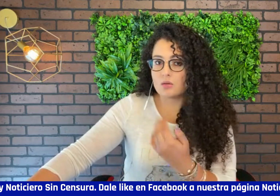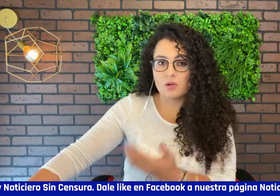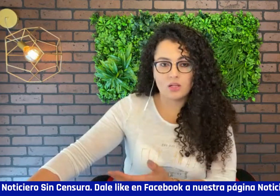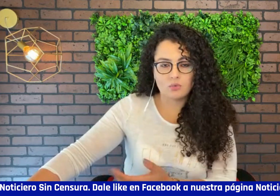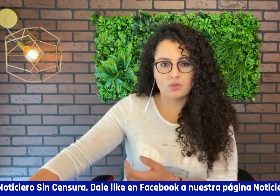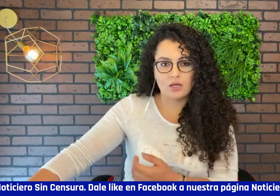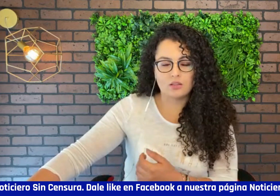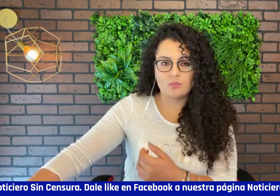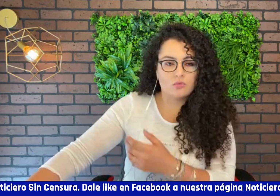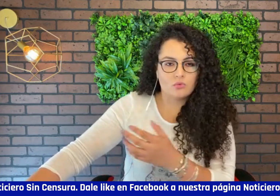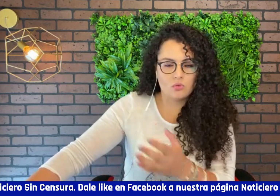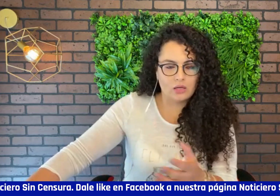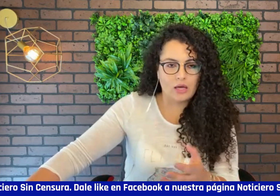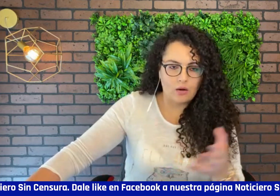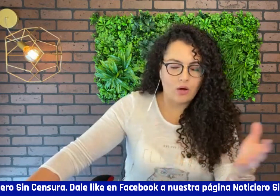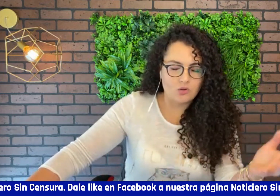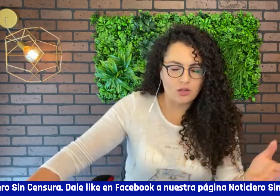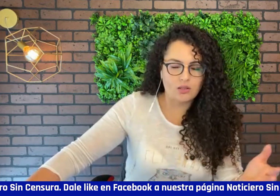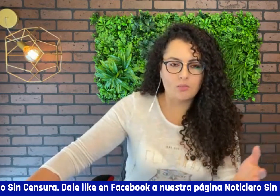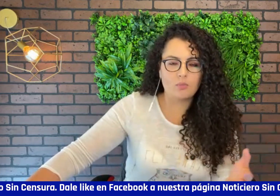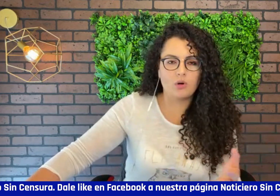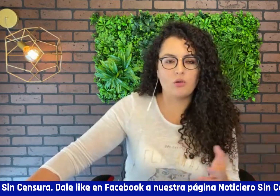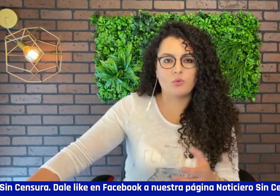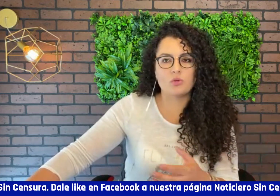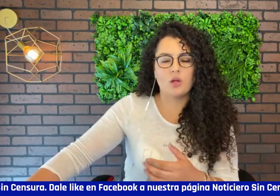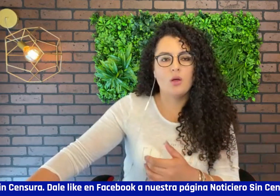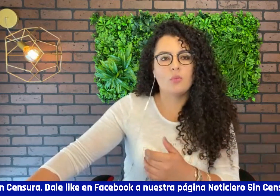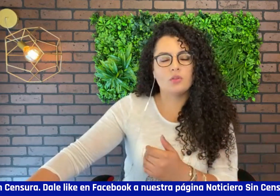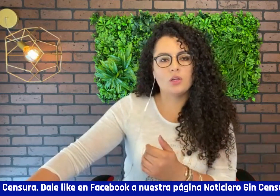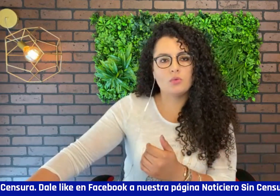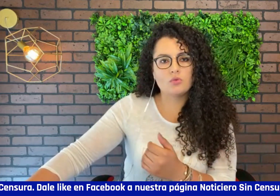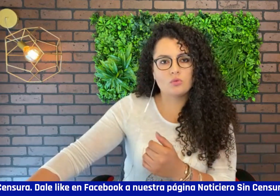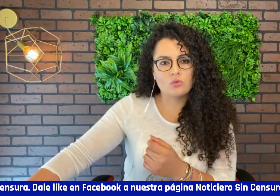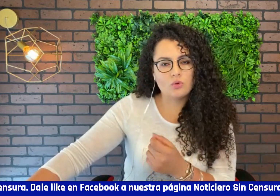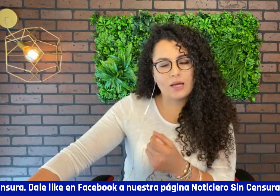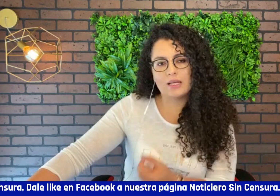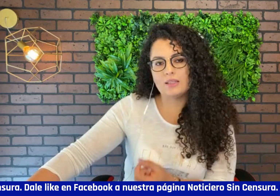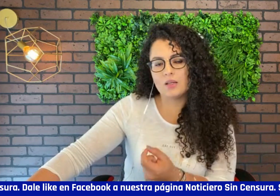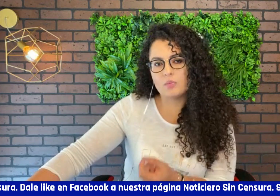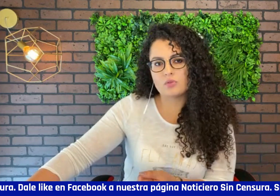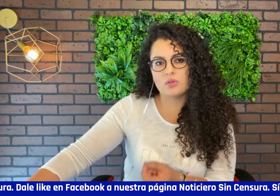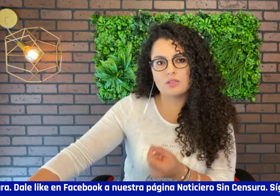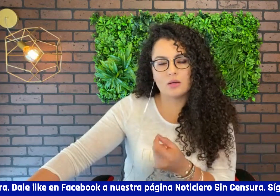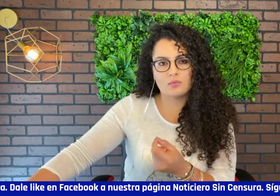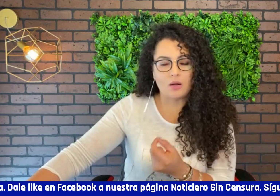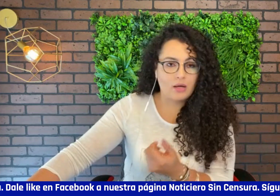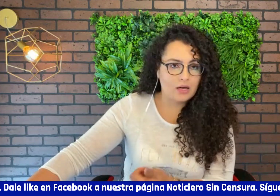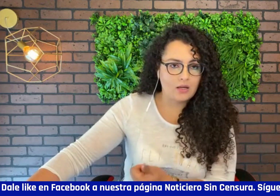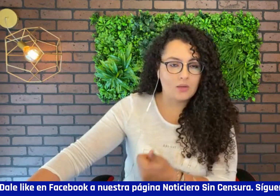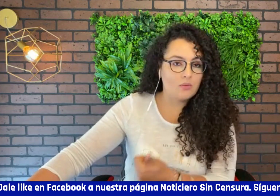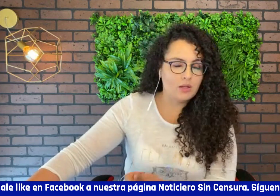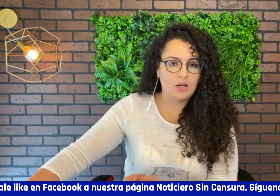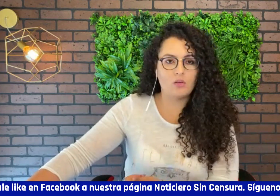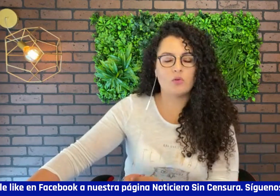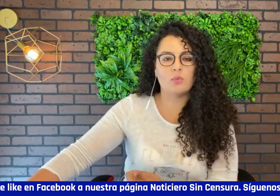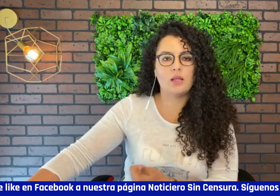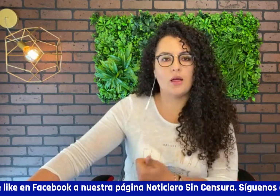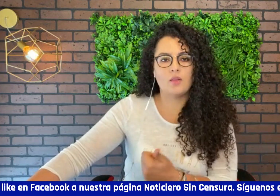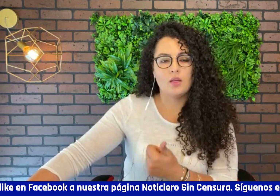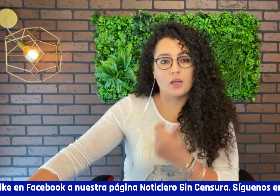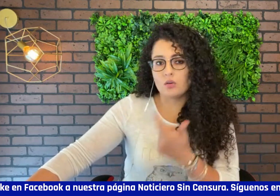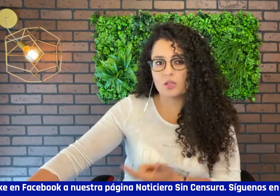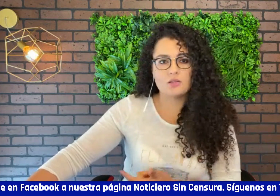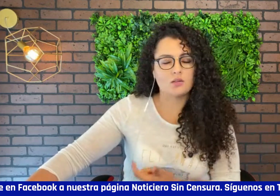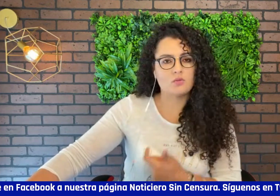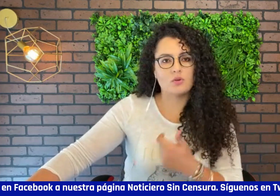tenemos una desigualdad brutal y tenemos que ocasionada también por la corrupción, pero tenemos una cantidad de personas que trabajan y viven en la